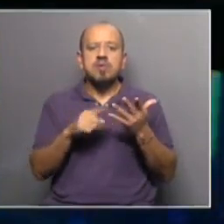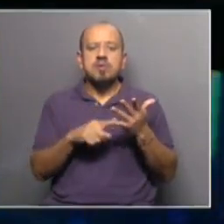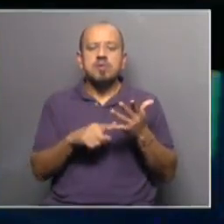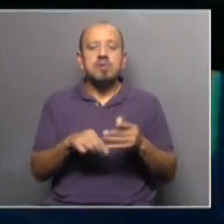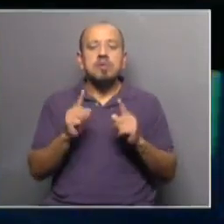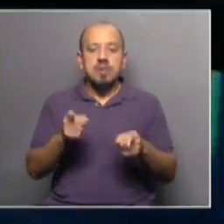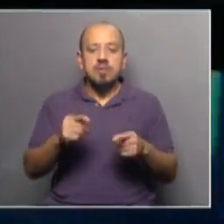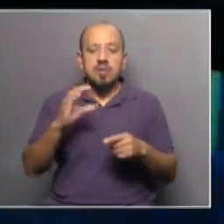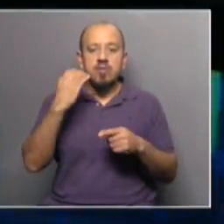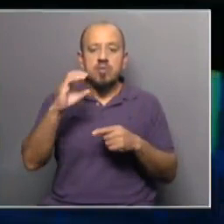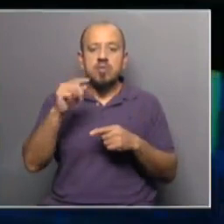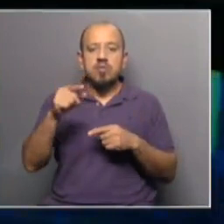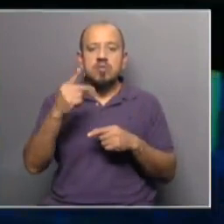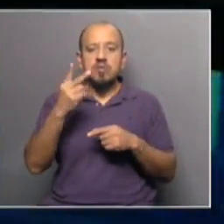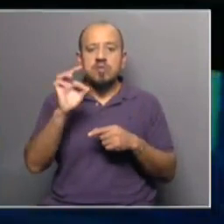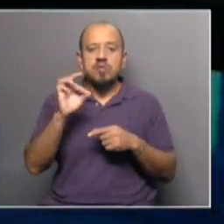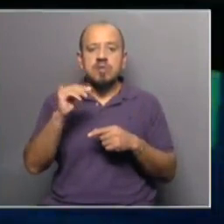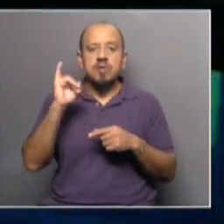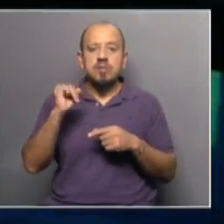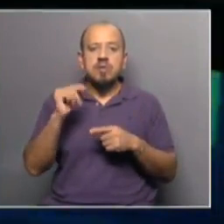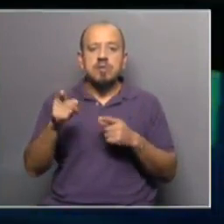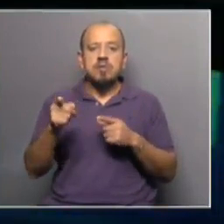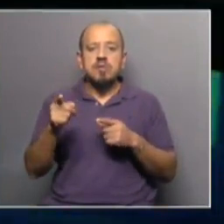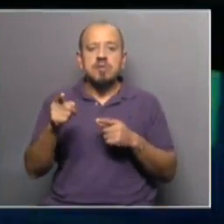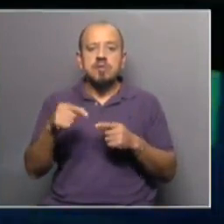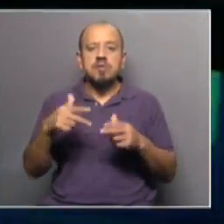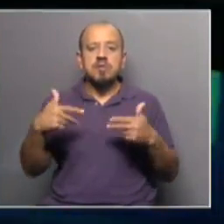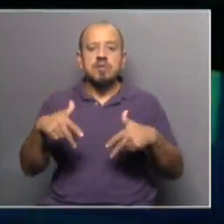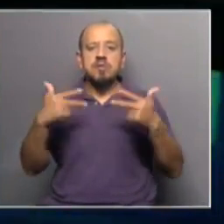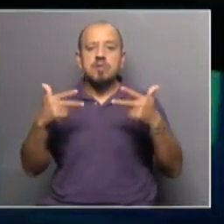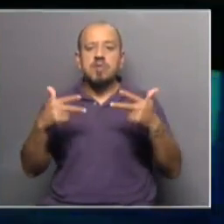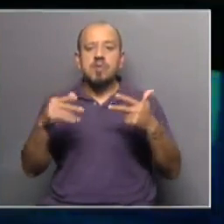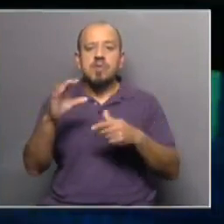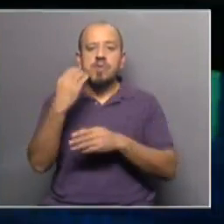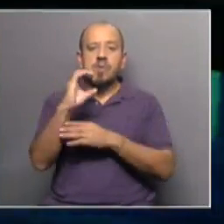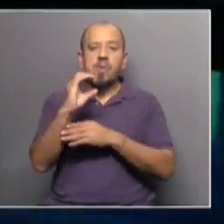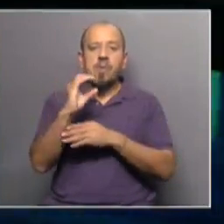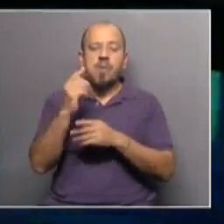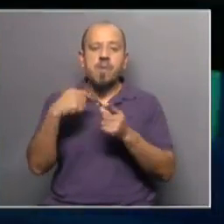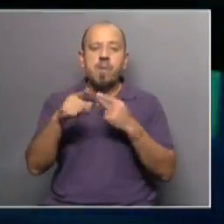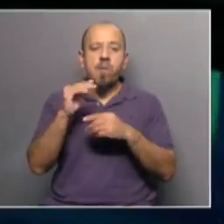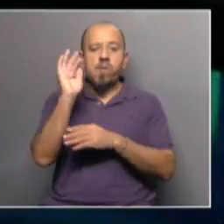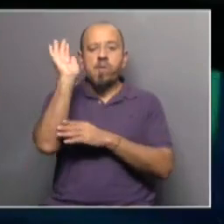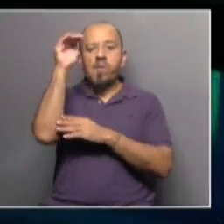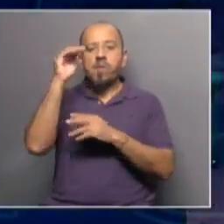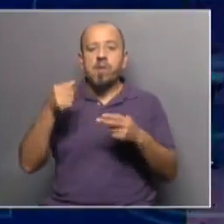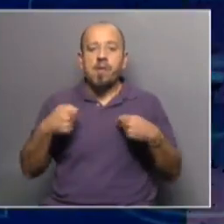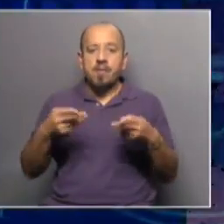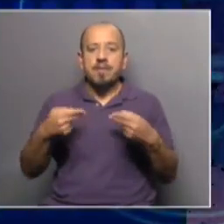también que en el último 20 de mayo, sí, que fue virtual, ¿no? Es decir, los clubes, sus cuentas oficiales, tanto de básquet como de